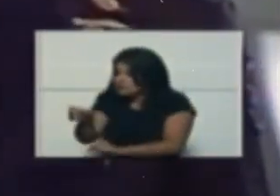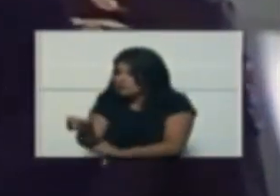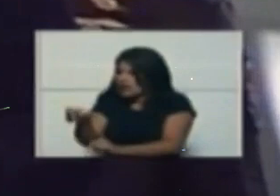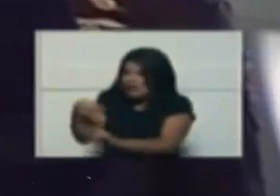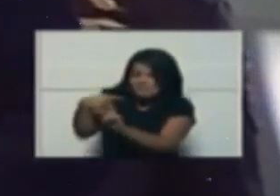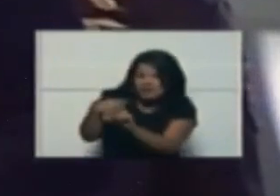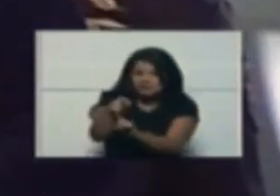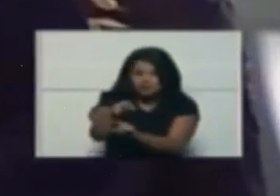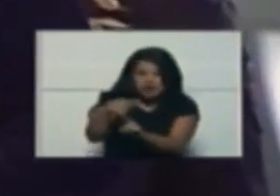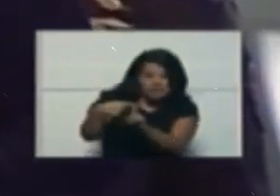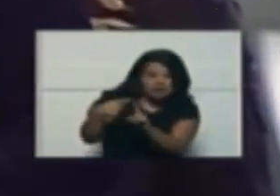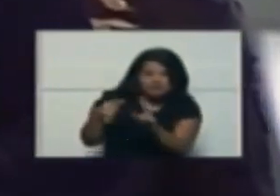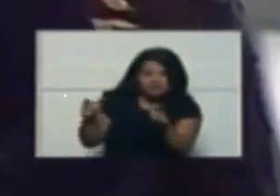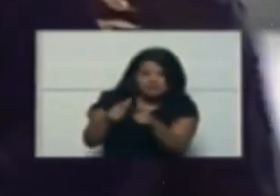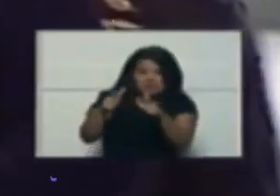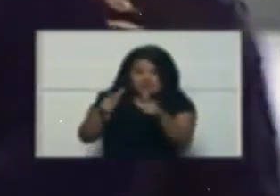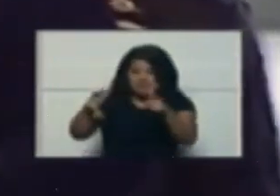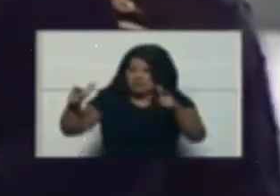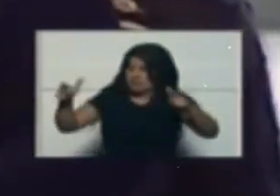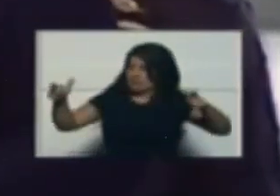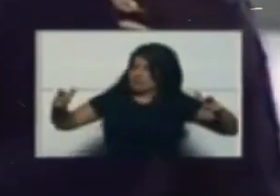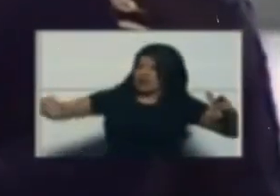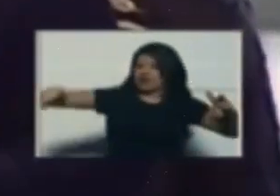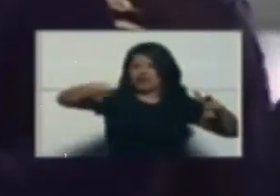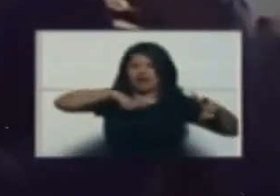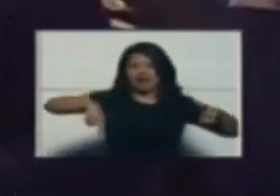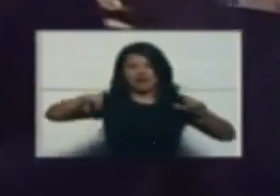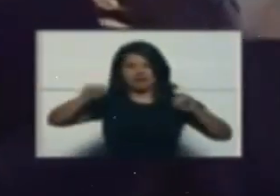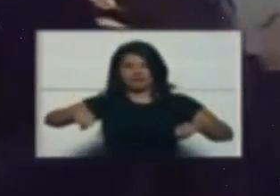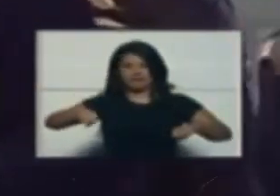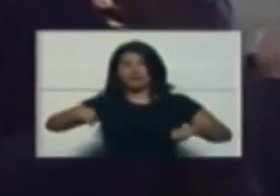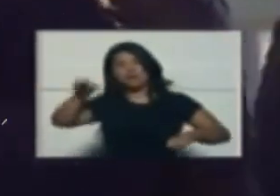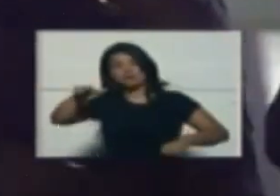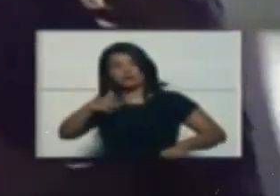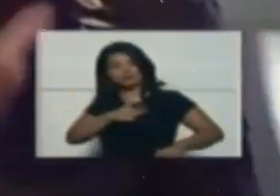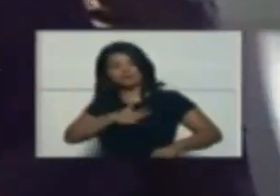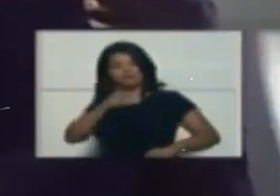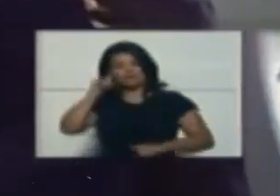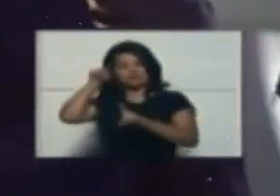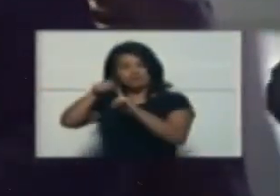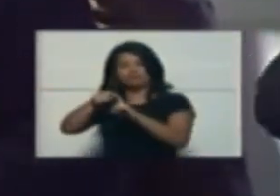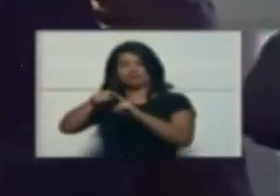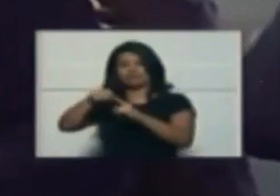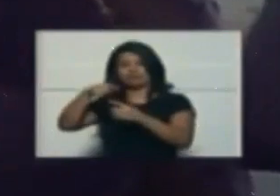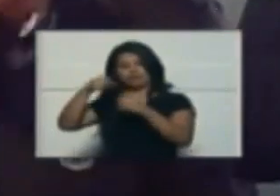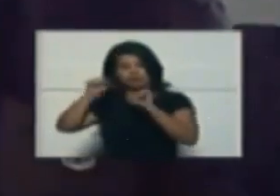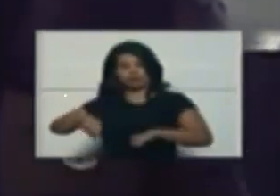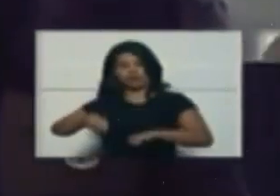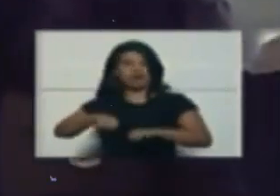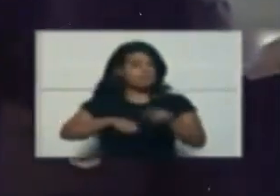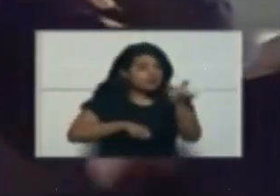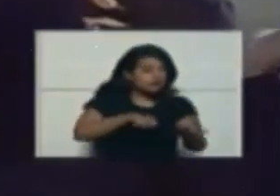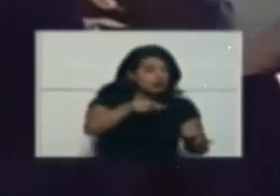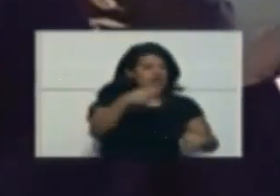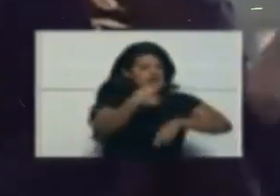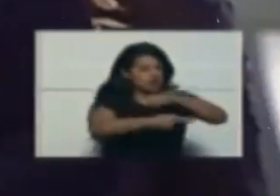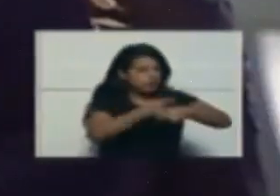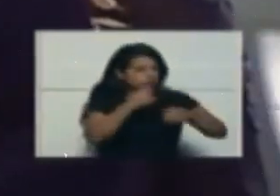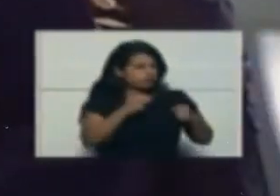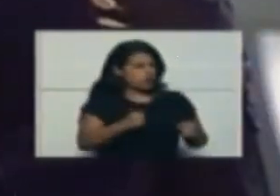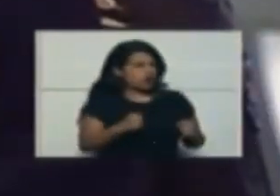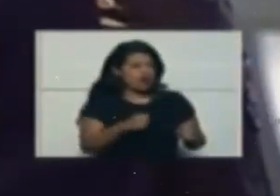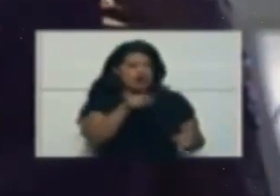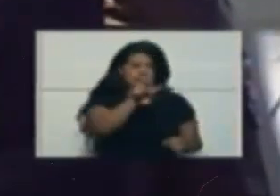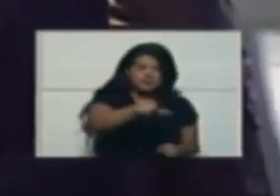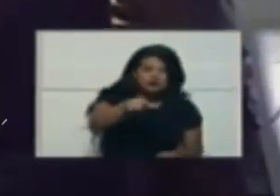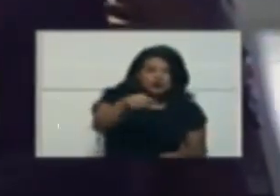fuerzas patrióticas, las fuerzas positivas, las fuerzas constructivas, las fuerzas revolucionarias,